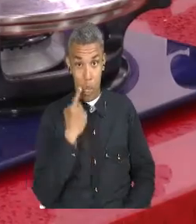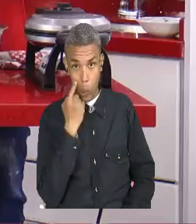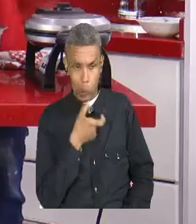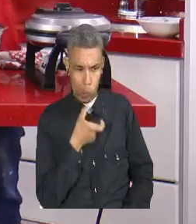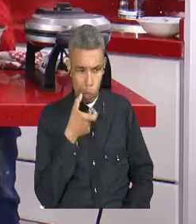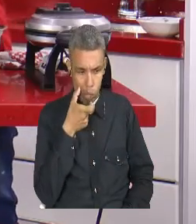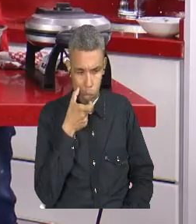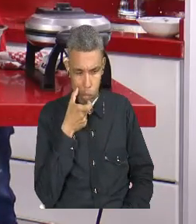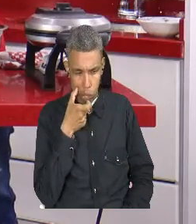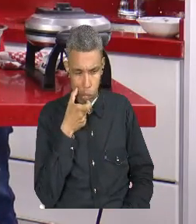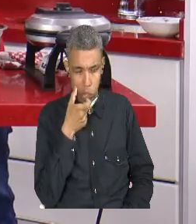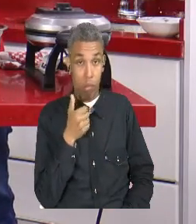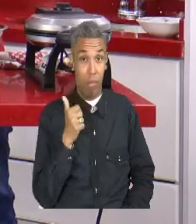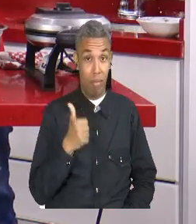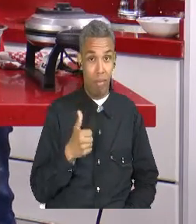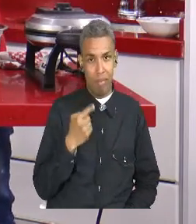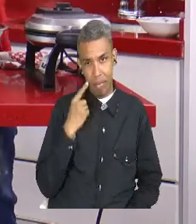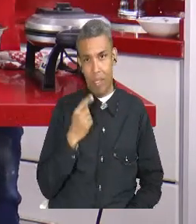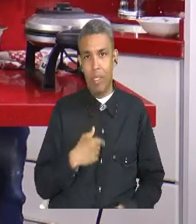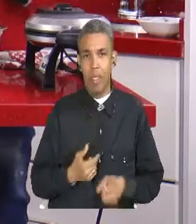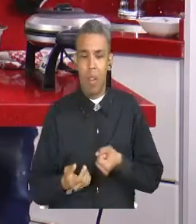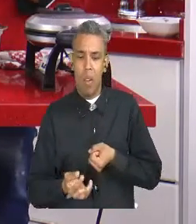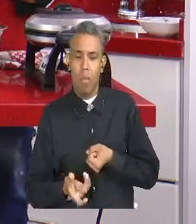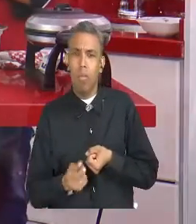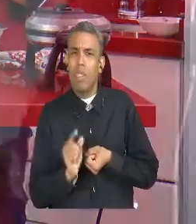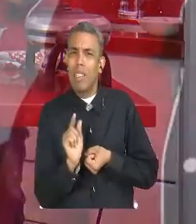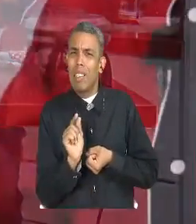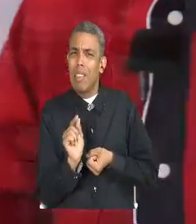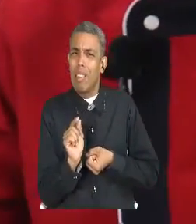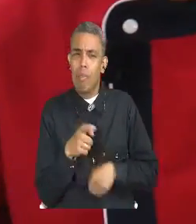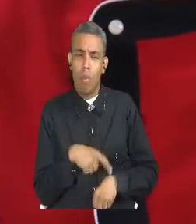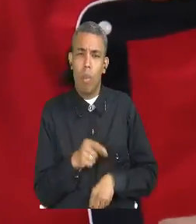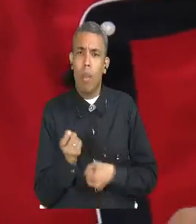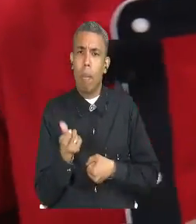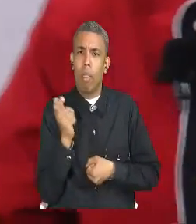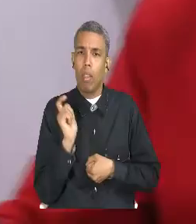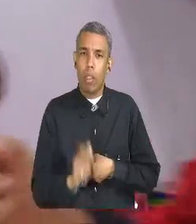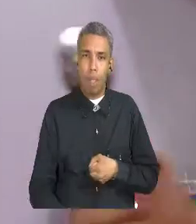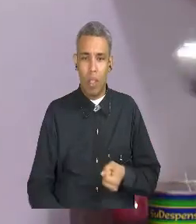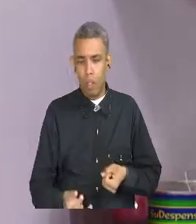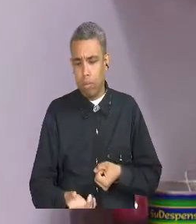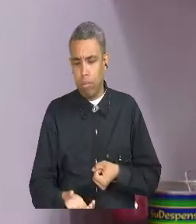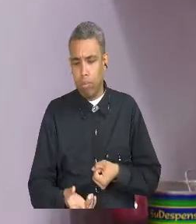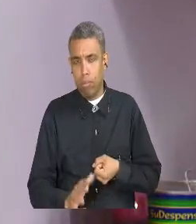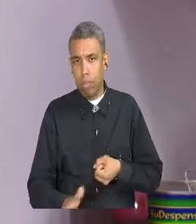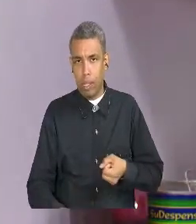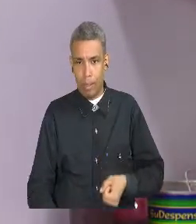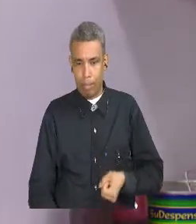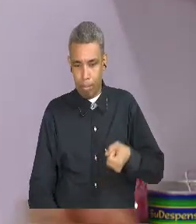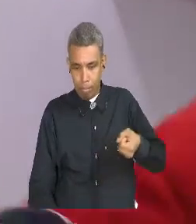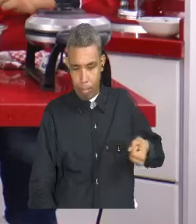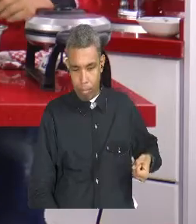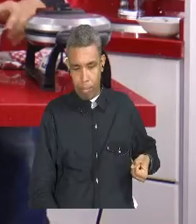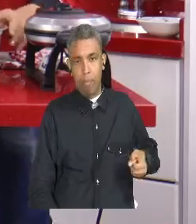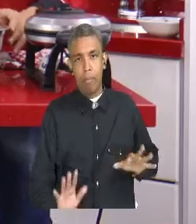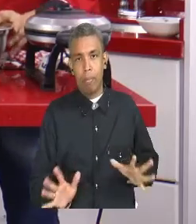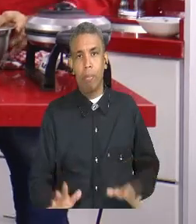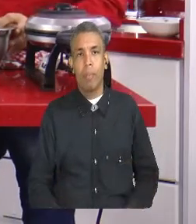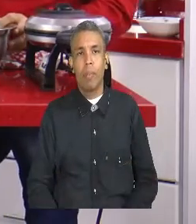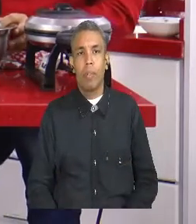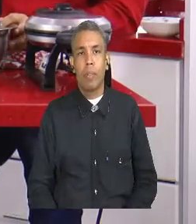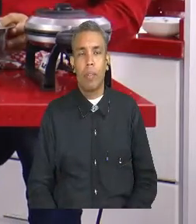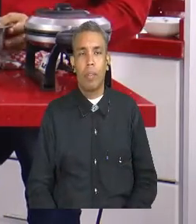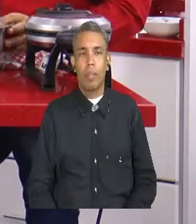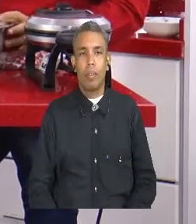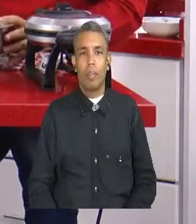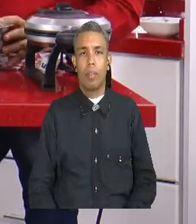su estructura líquida. Ajá. Podemos apagarla. ¿Listo? Okay. Entonces aquí, con mucho cuidado, me vas a ir agregando